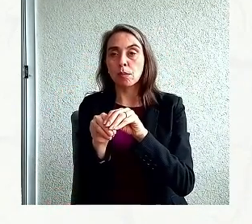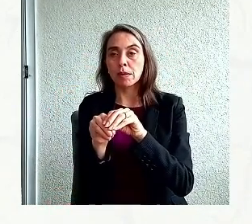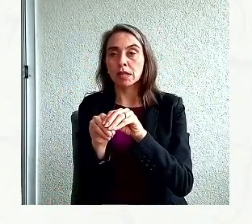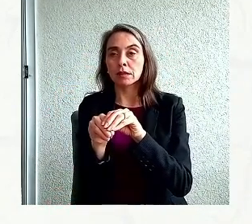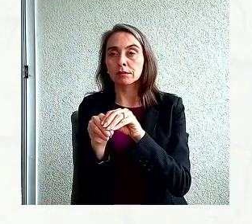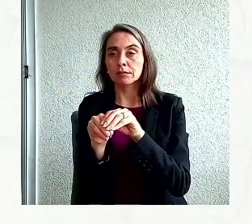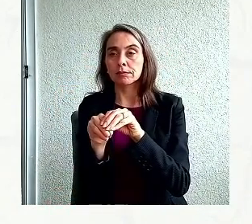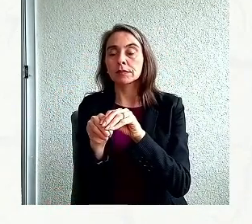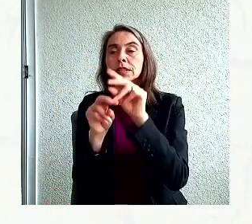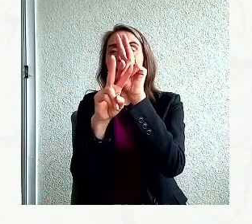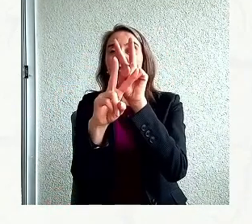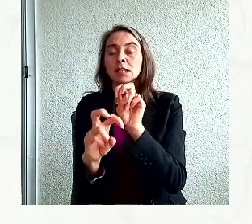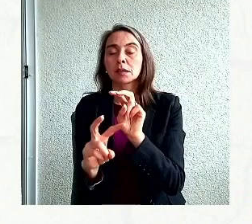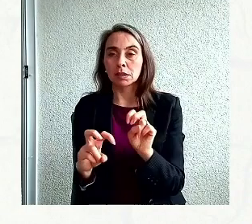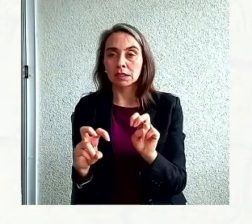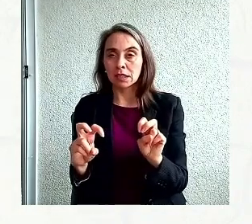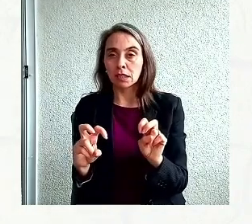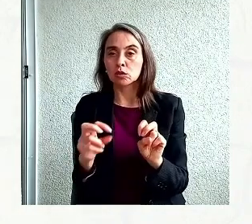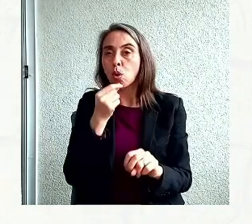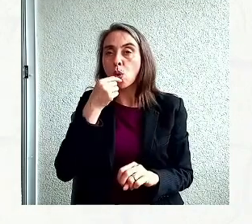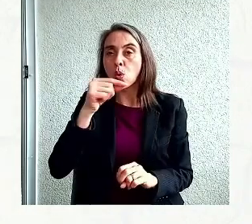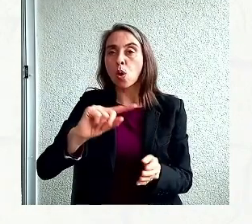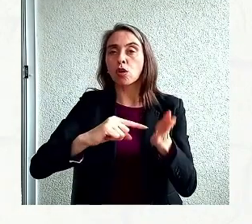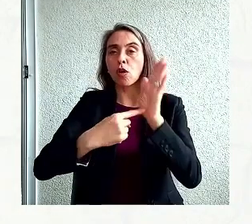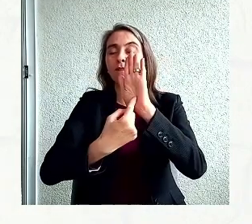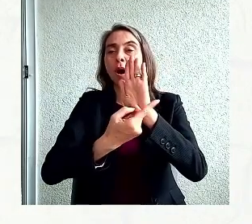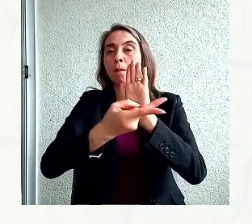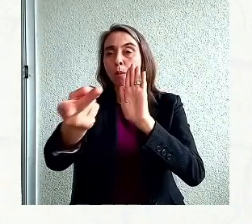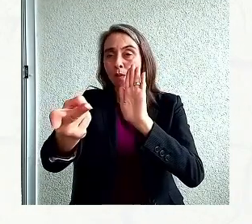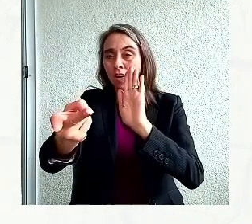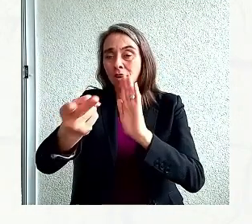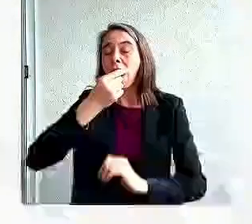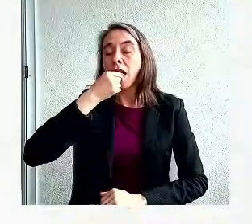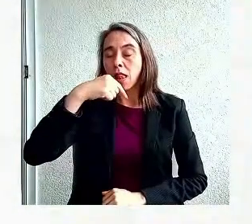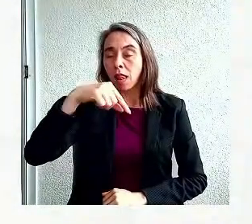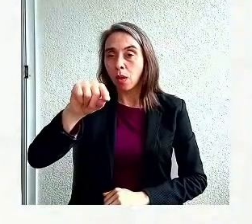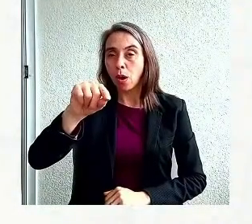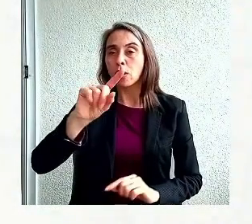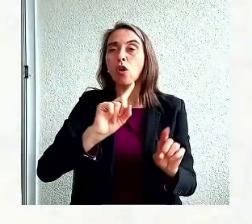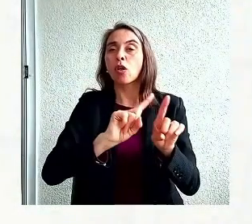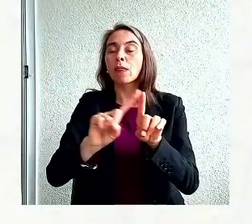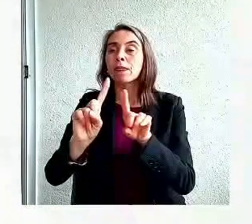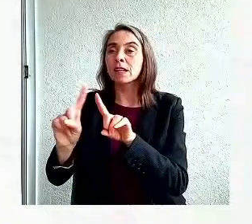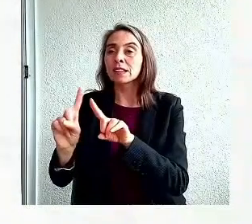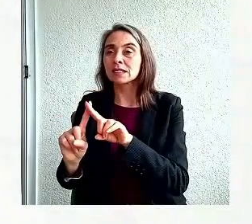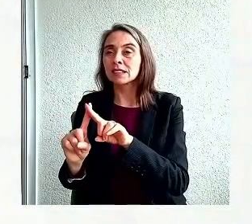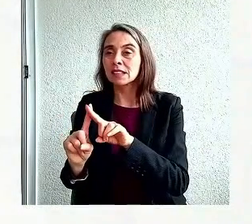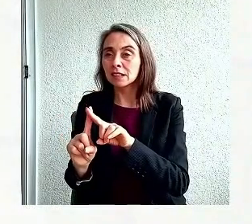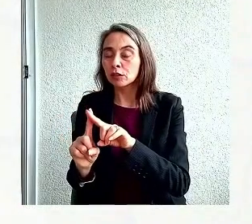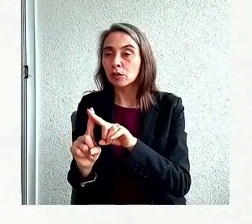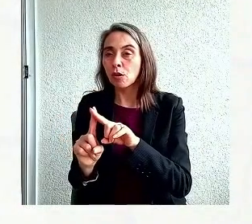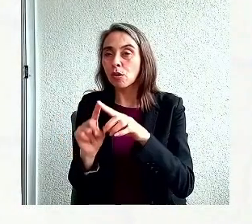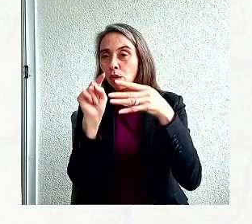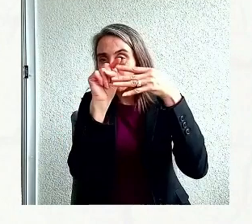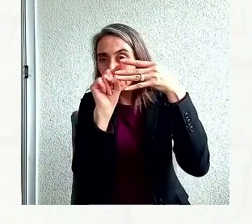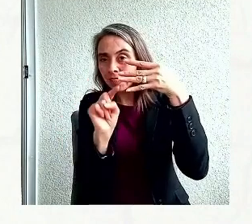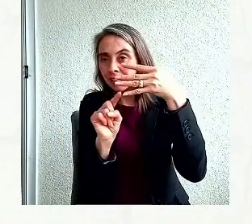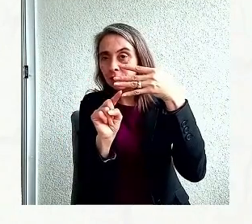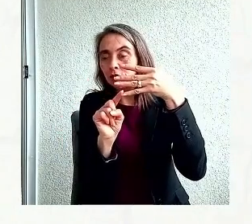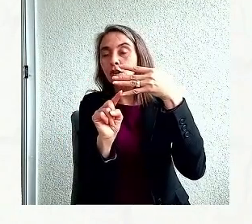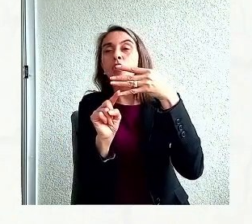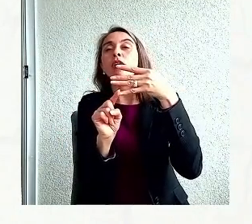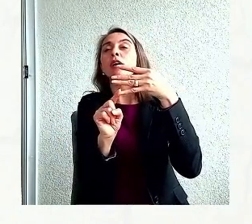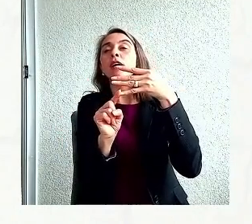las distintas forzantes, tanto que vienen de lejos, estas teleconexiones en la Antártica, como forzantes oceánicos